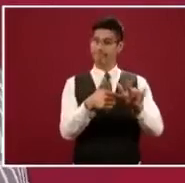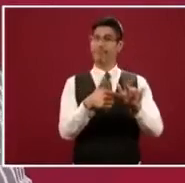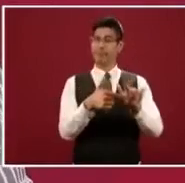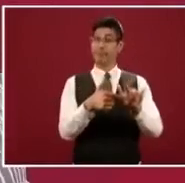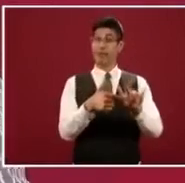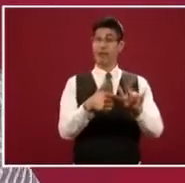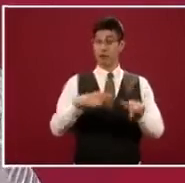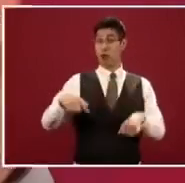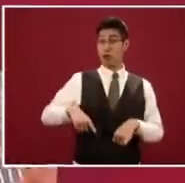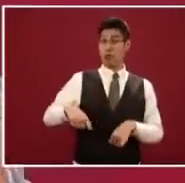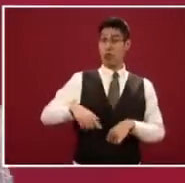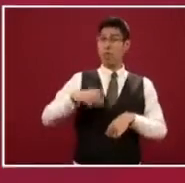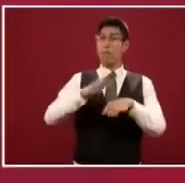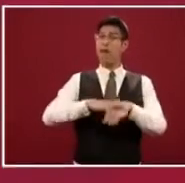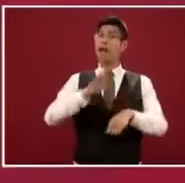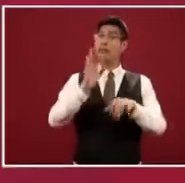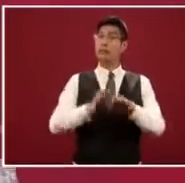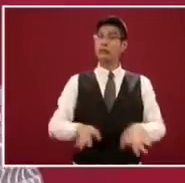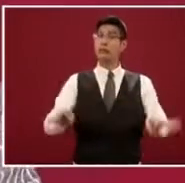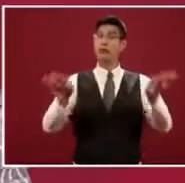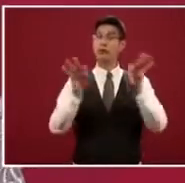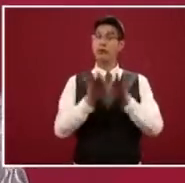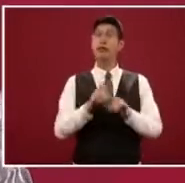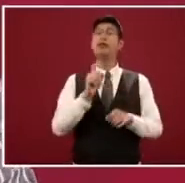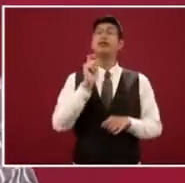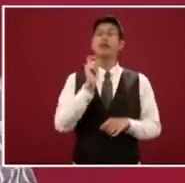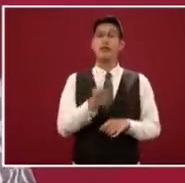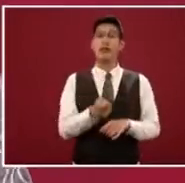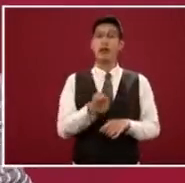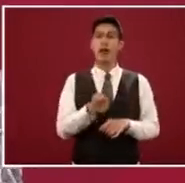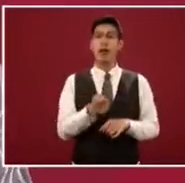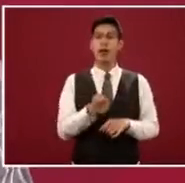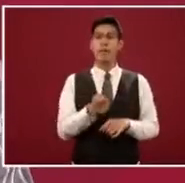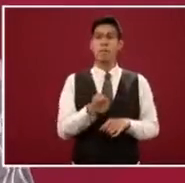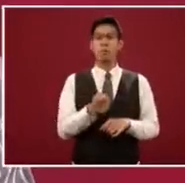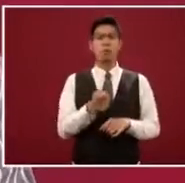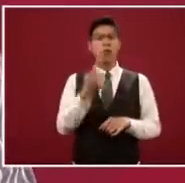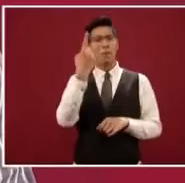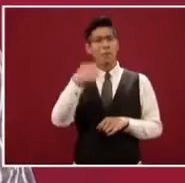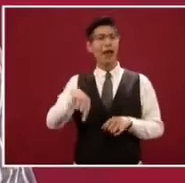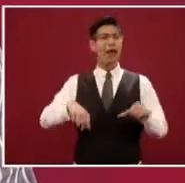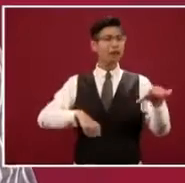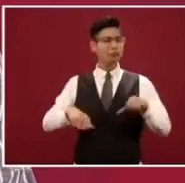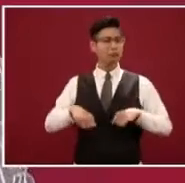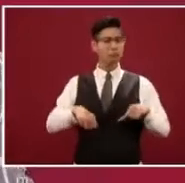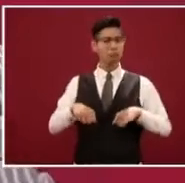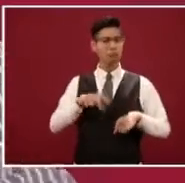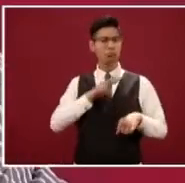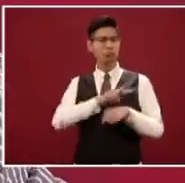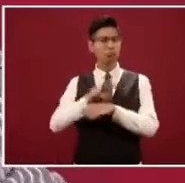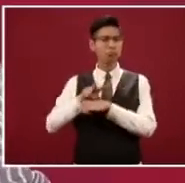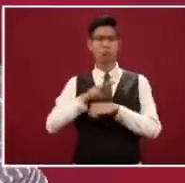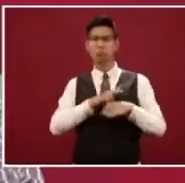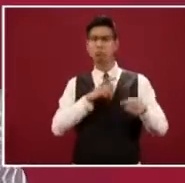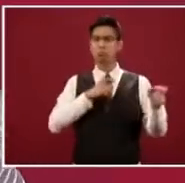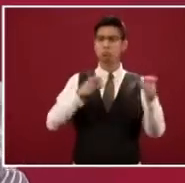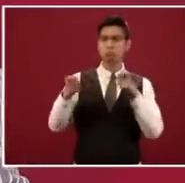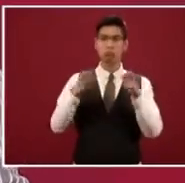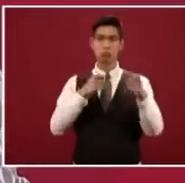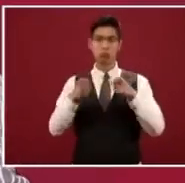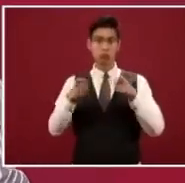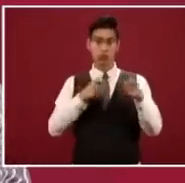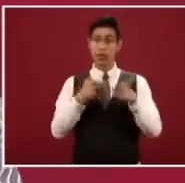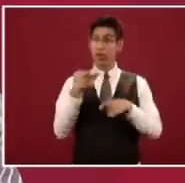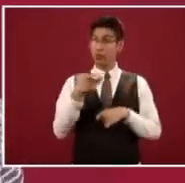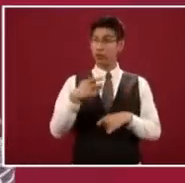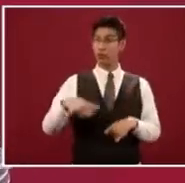es esencial, es parte en sentido general de las actividades esenciales. Entonces el gobierno tiene el